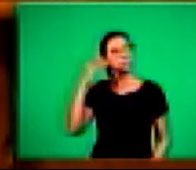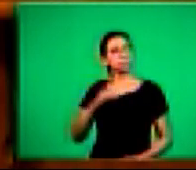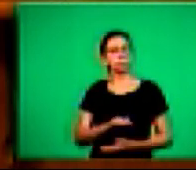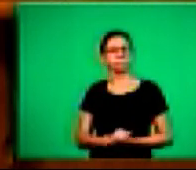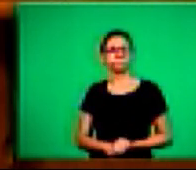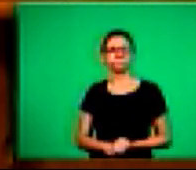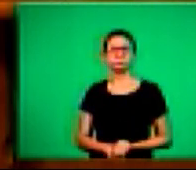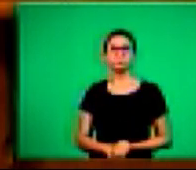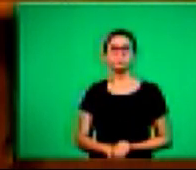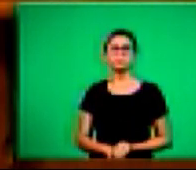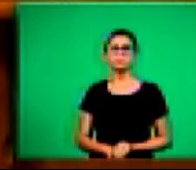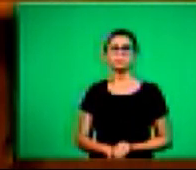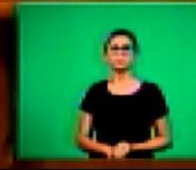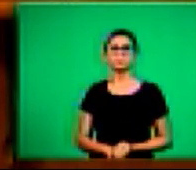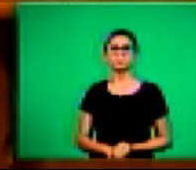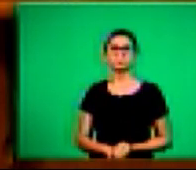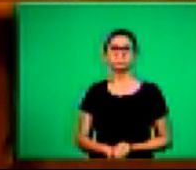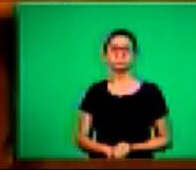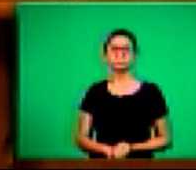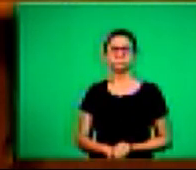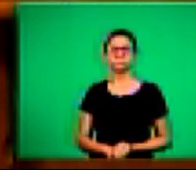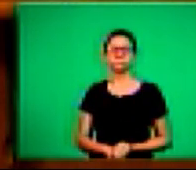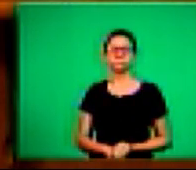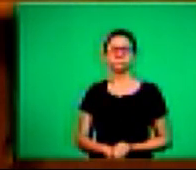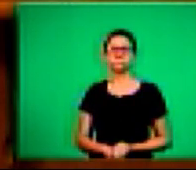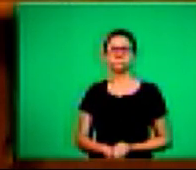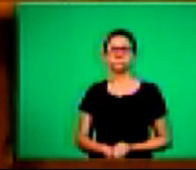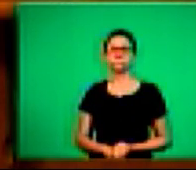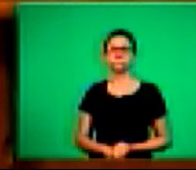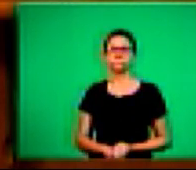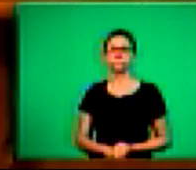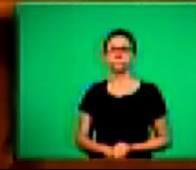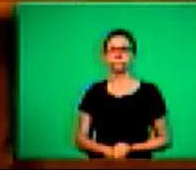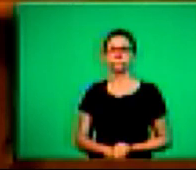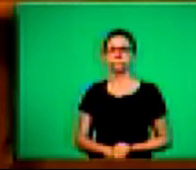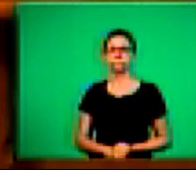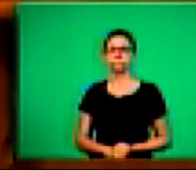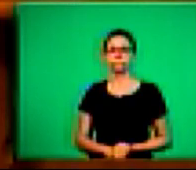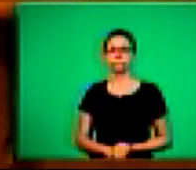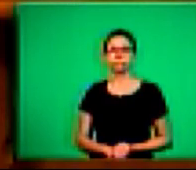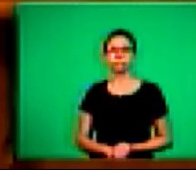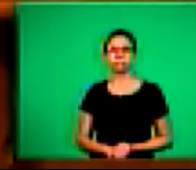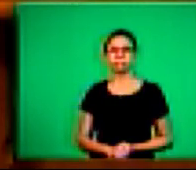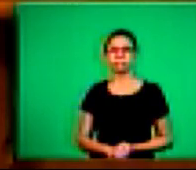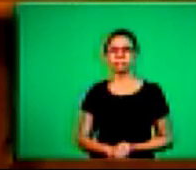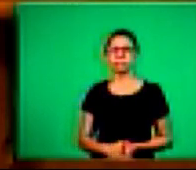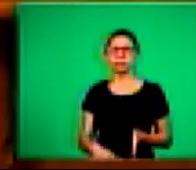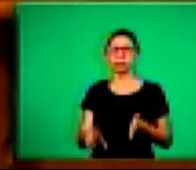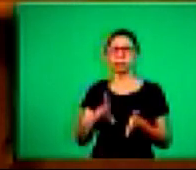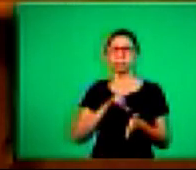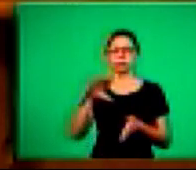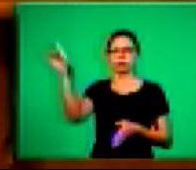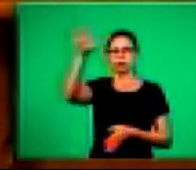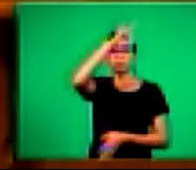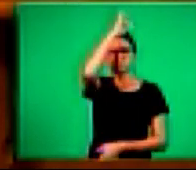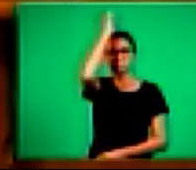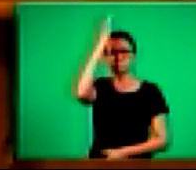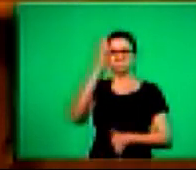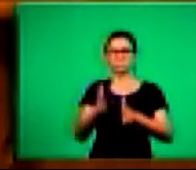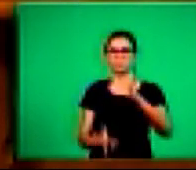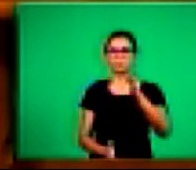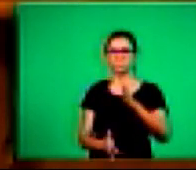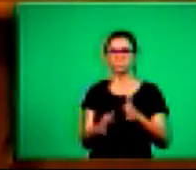primero fue el derramamiento de pretty cost de esa hora el viene y dice antes él fue el derramamiento antes de que venga el